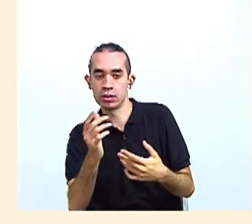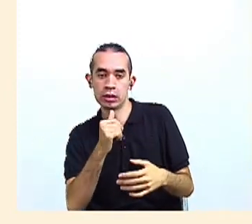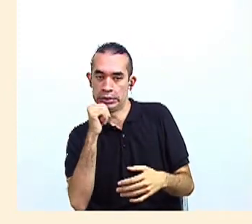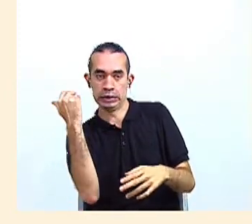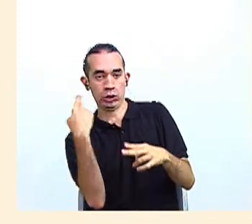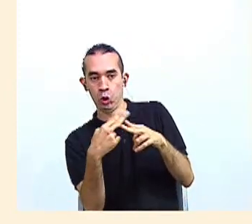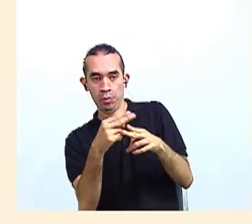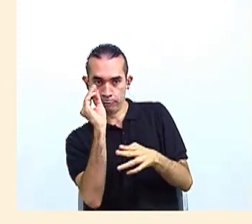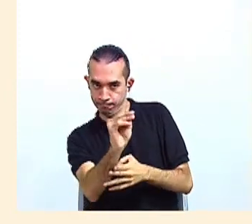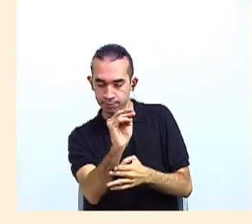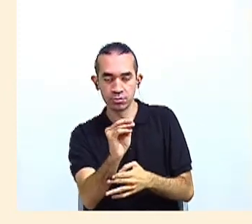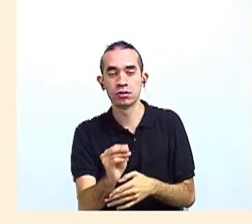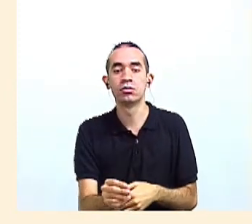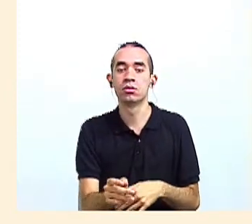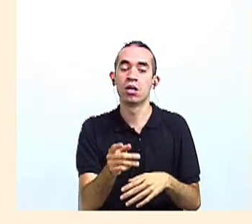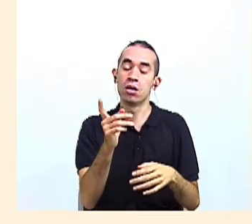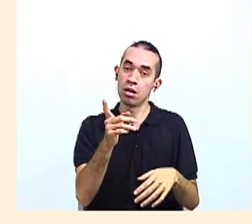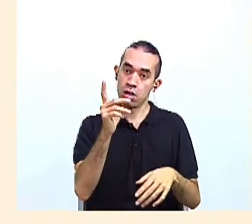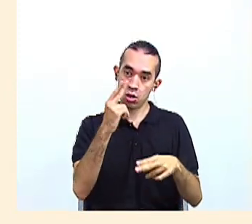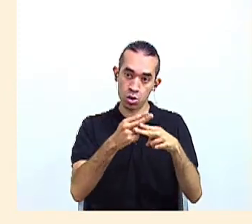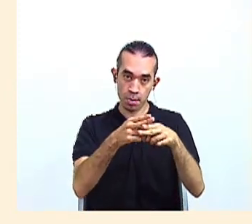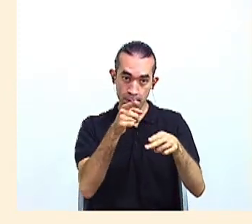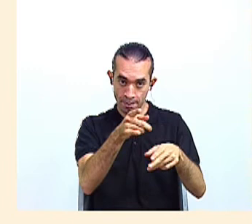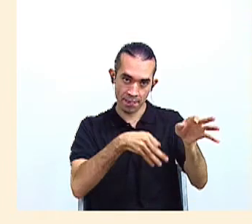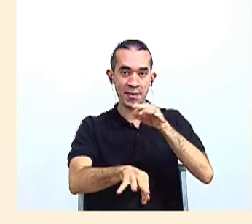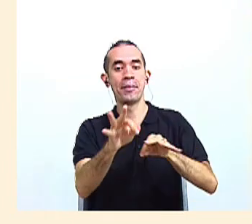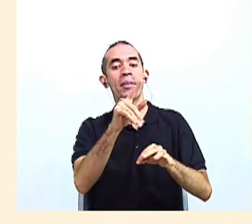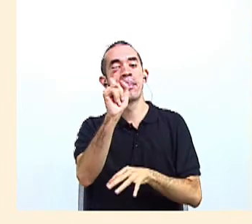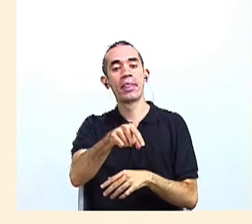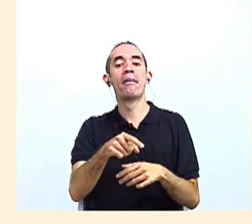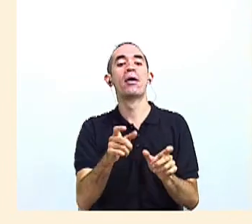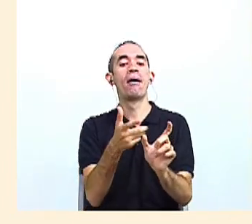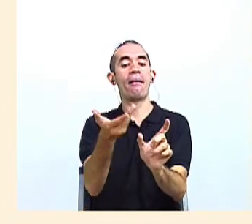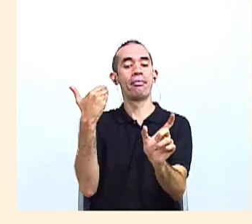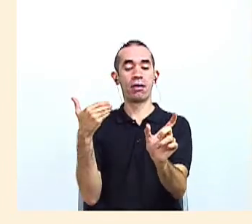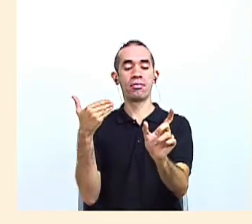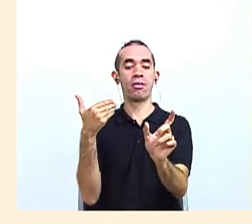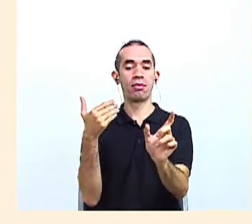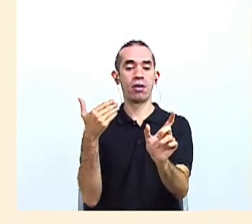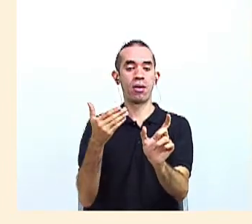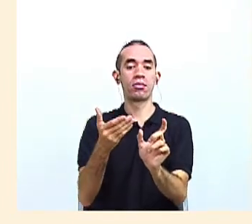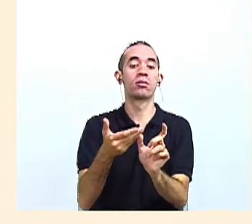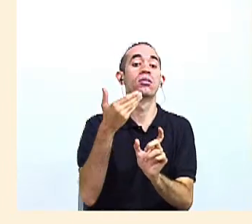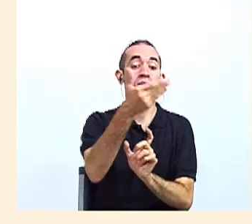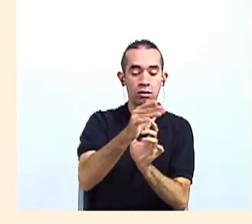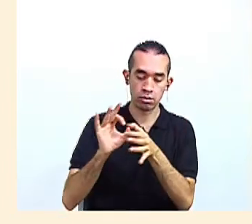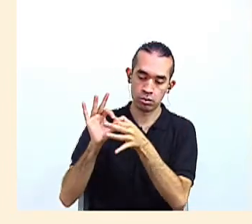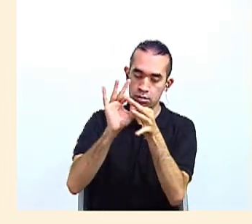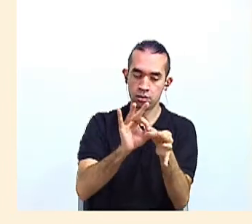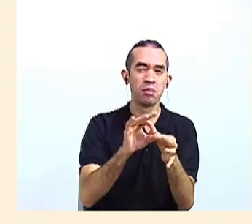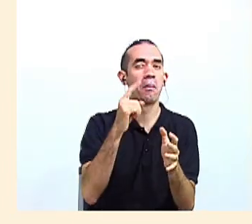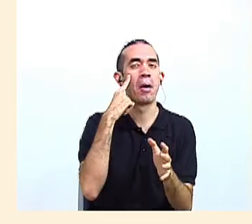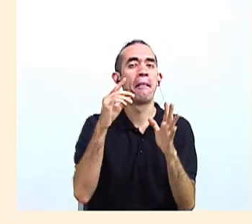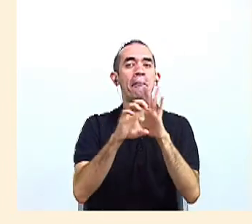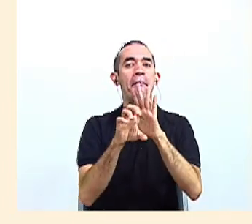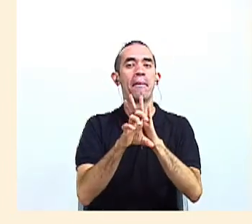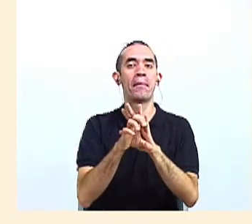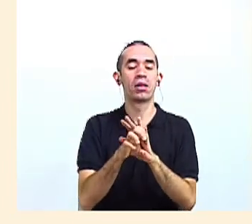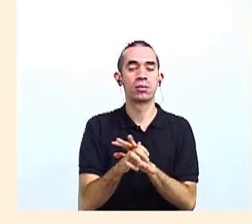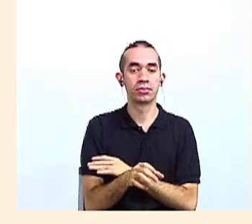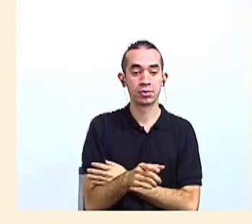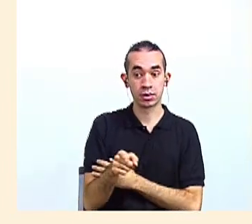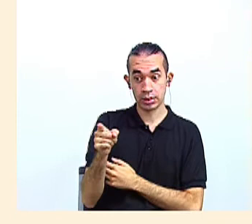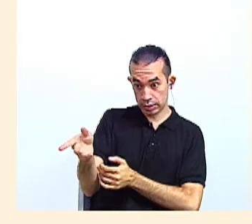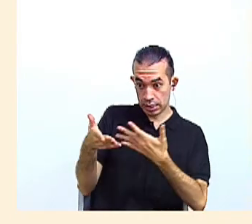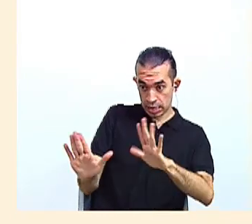en los pronombres que debe existir una concordancia entre el antecedente y el pronombre. Por ejemplo, a tus hijas las vi